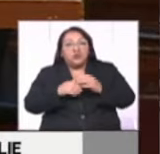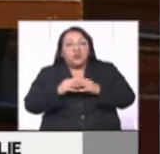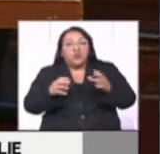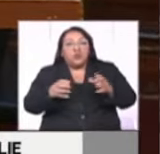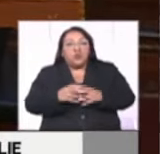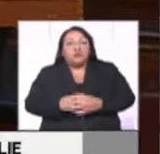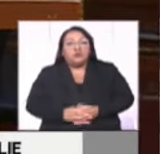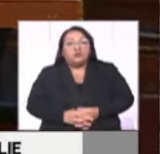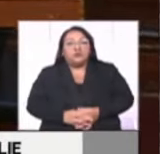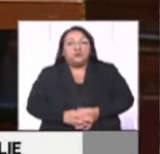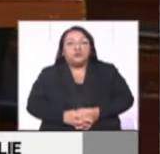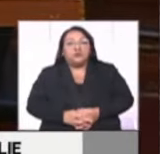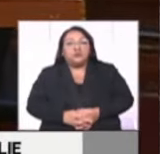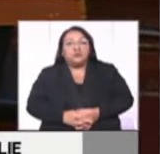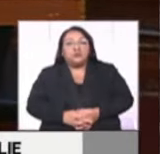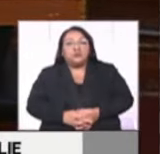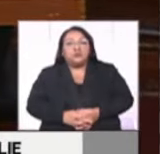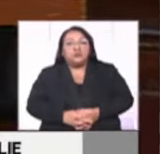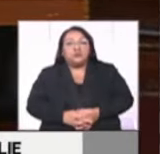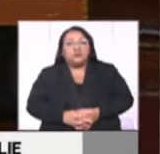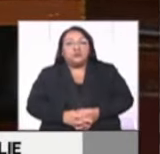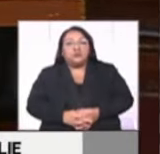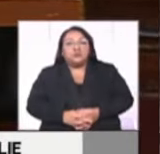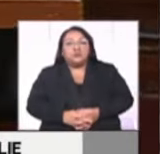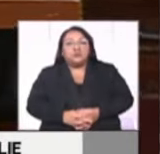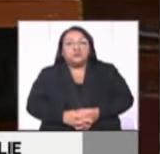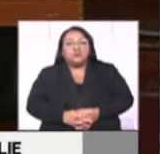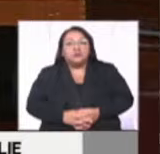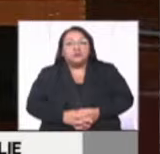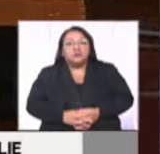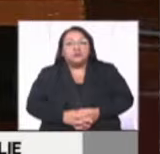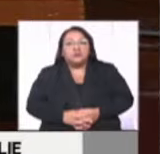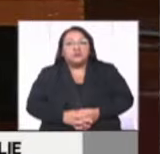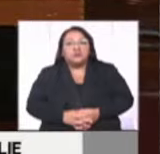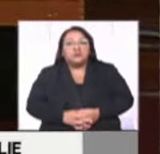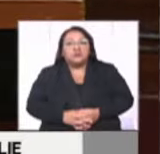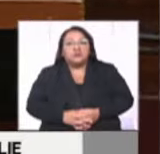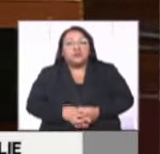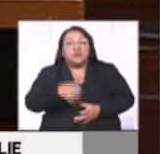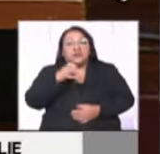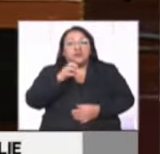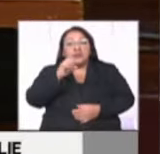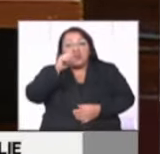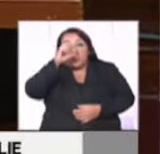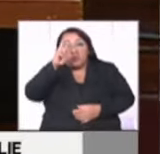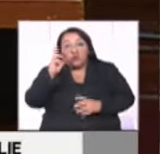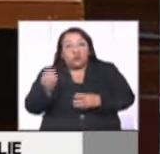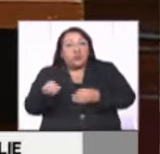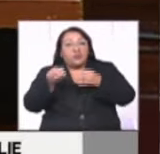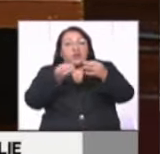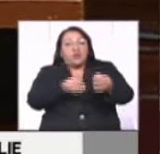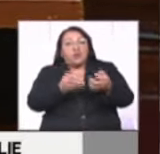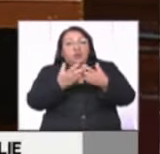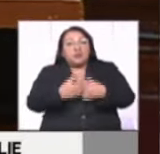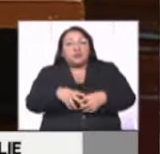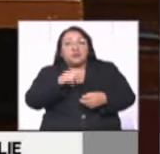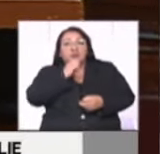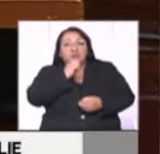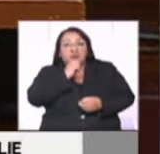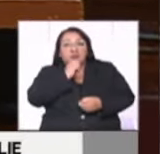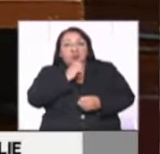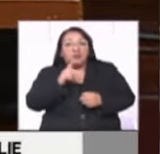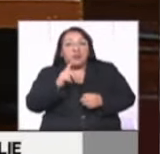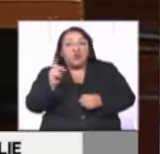plataforma de la DDC Cusco, de transferirlo a una empresa privada, pero de